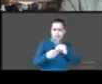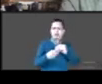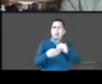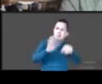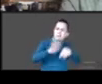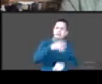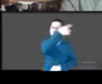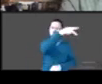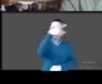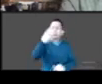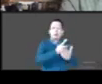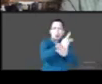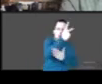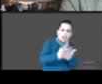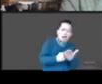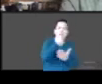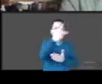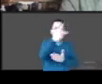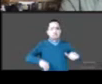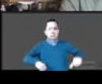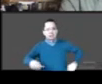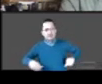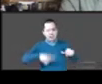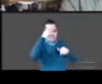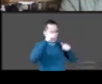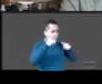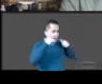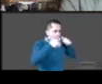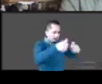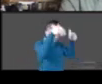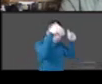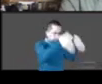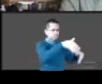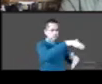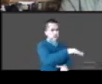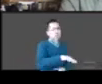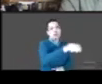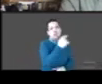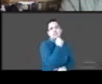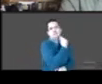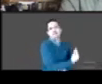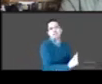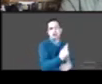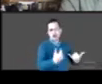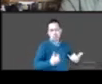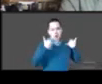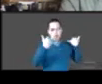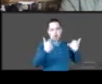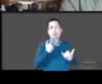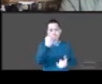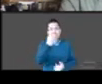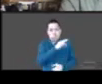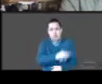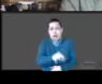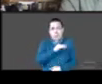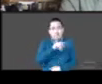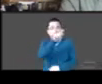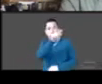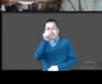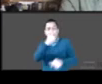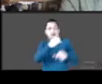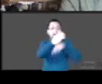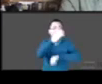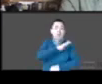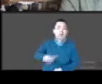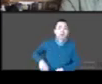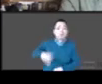complementarias que muy focalizado tengan como población objetivo niñas niños y adolescentes para que claramente en el futuro